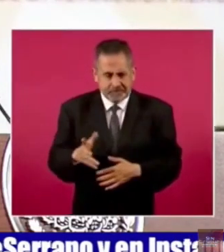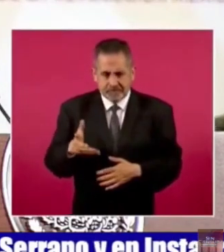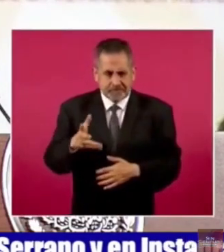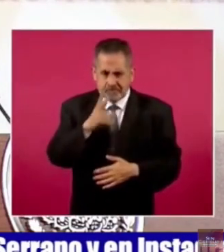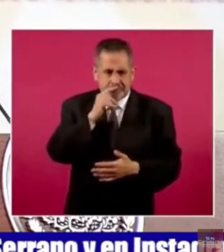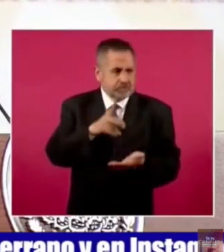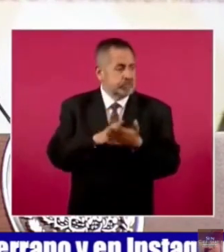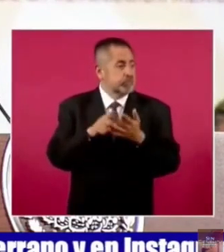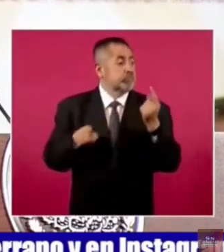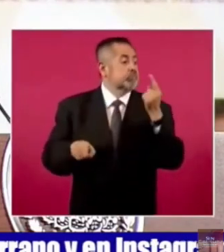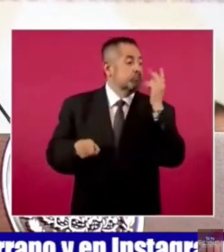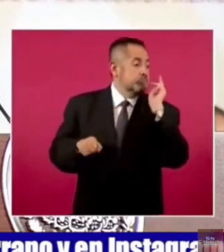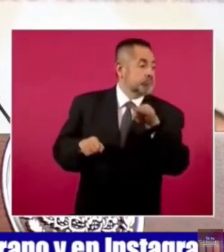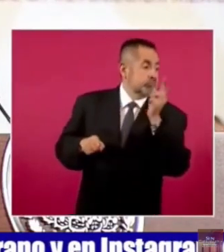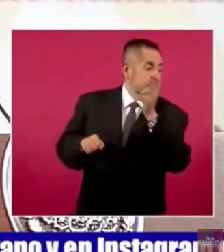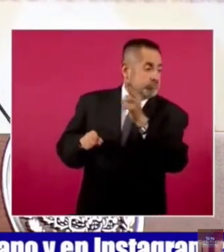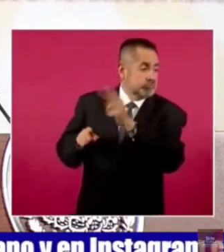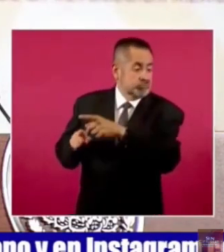derecho.